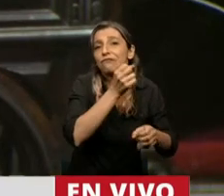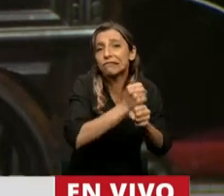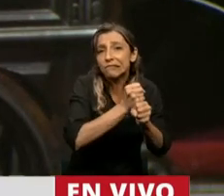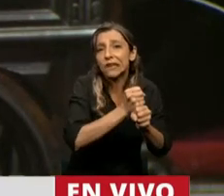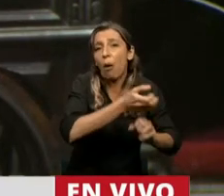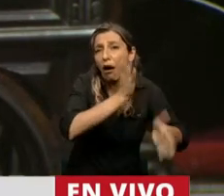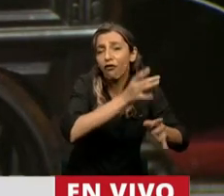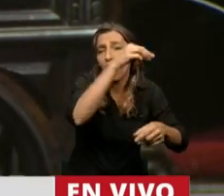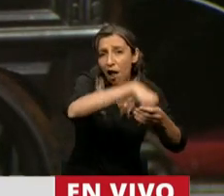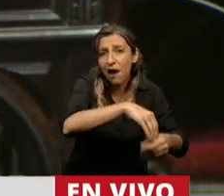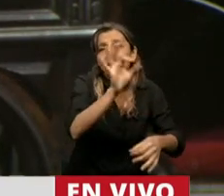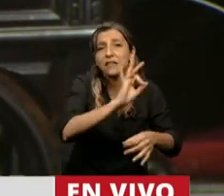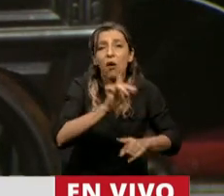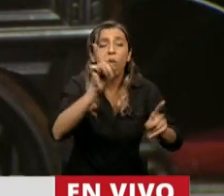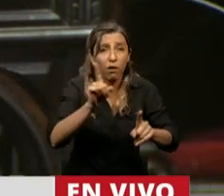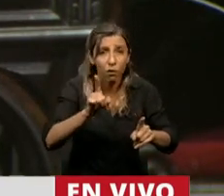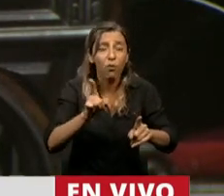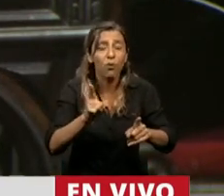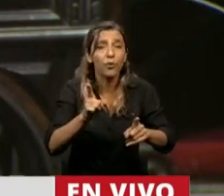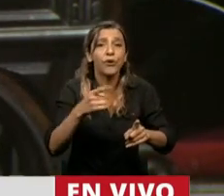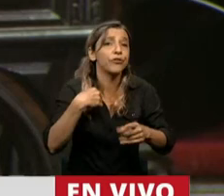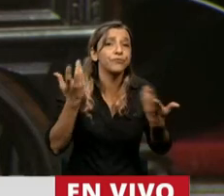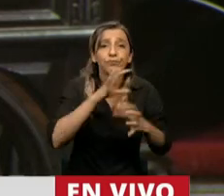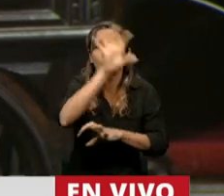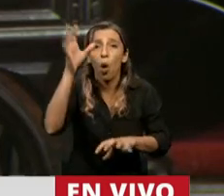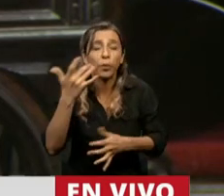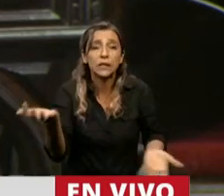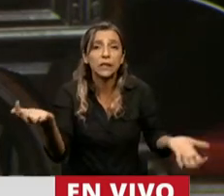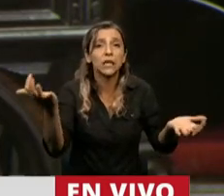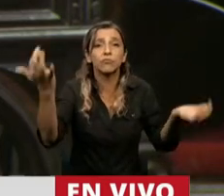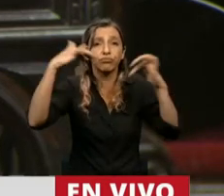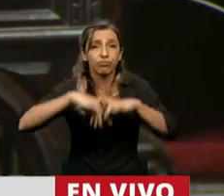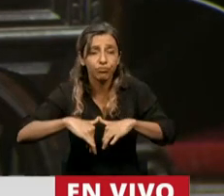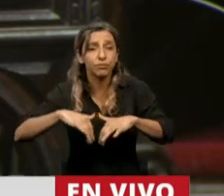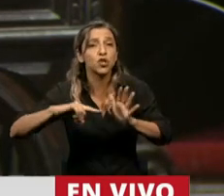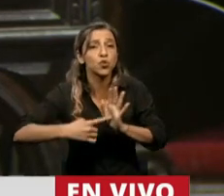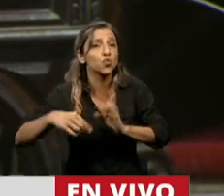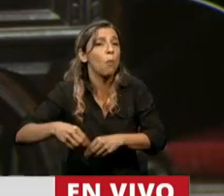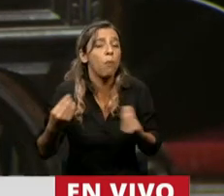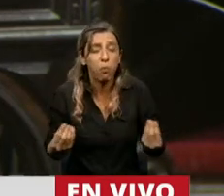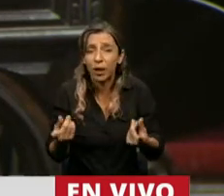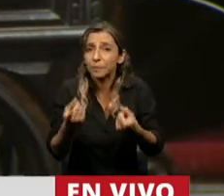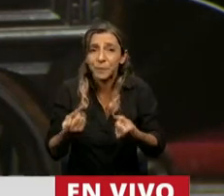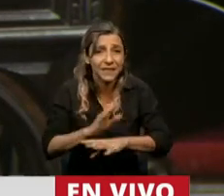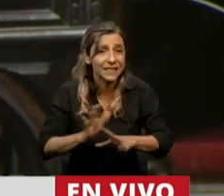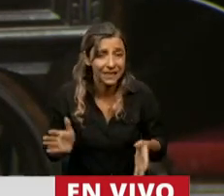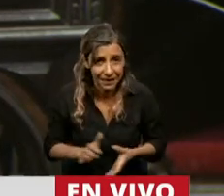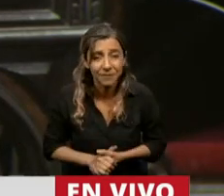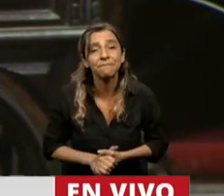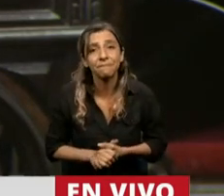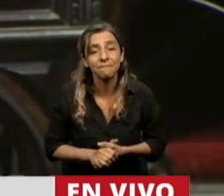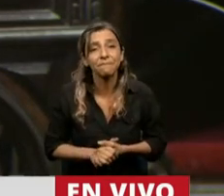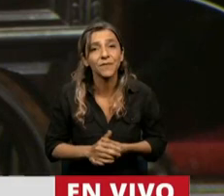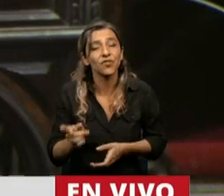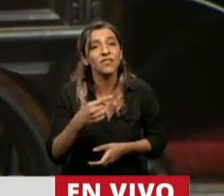que necesitan emigrar, de los que tienen plomo en sangre y necesitan el seguimiento, que